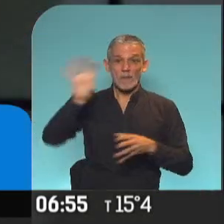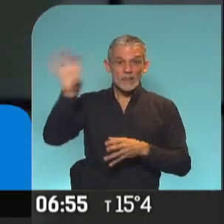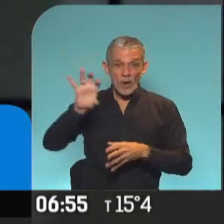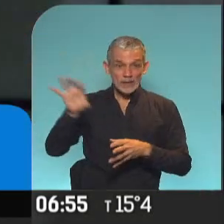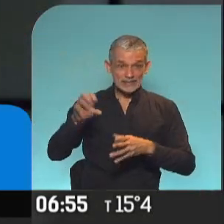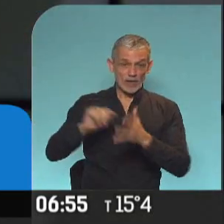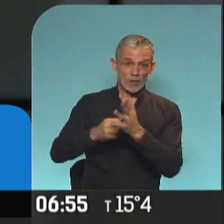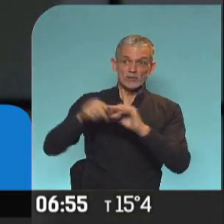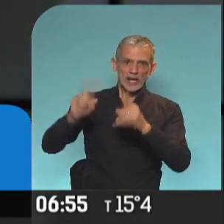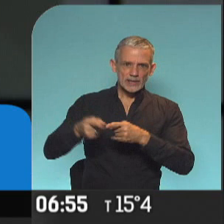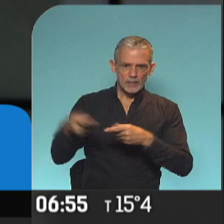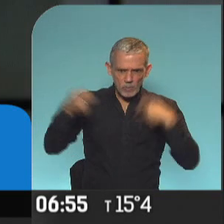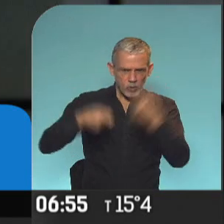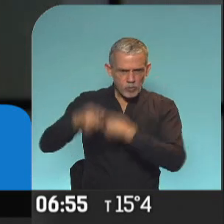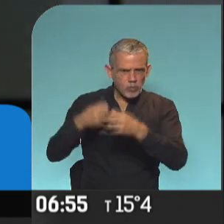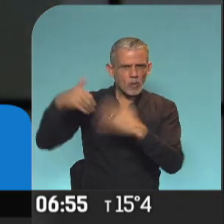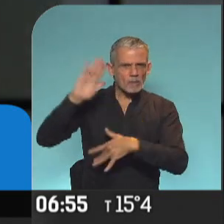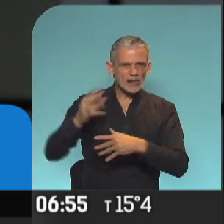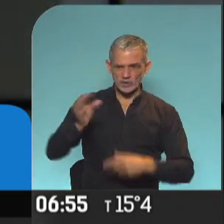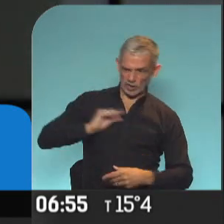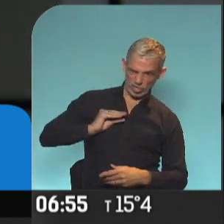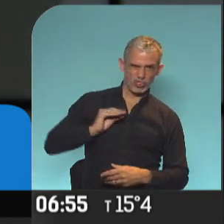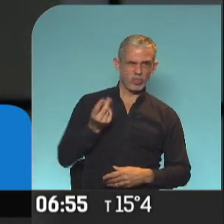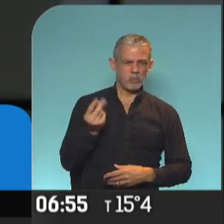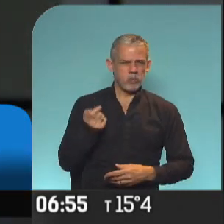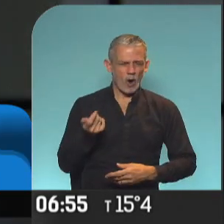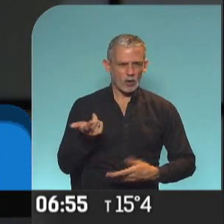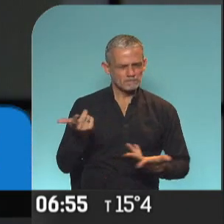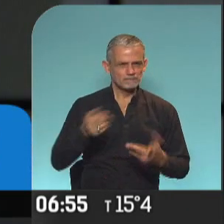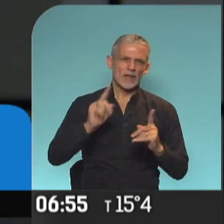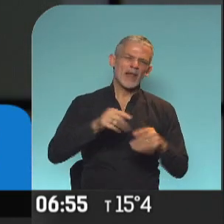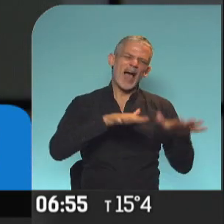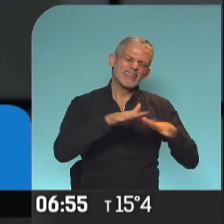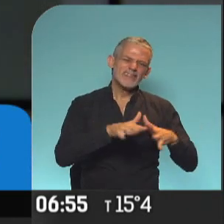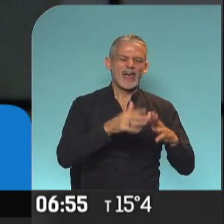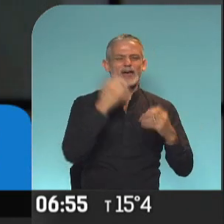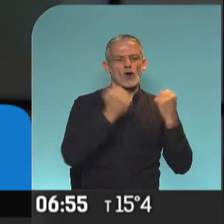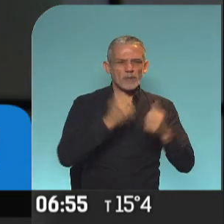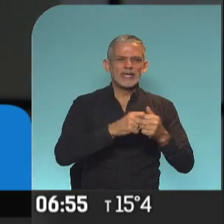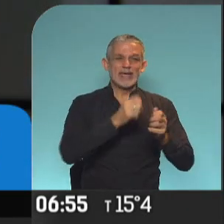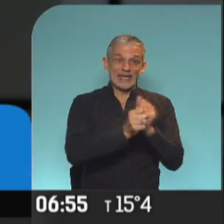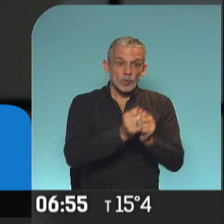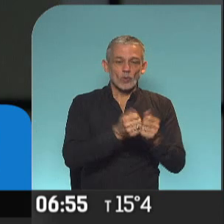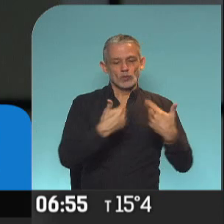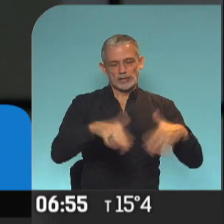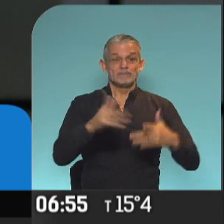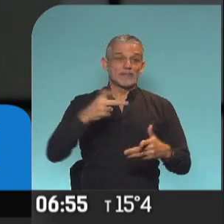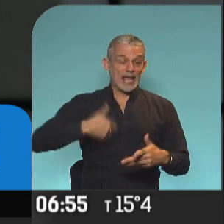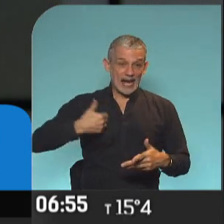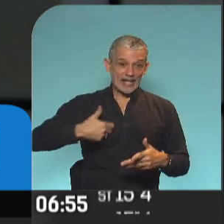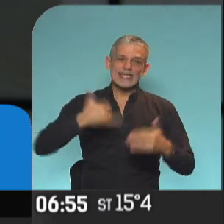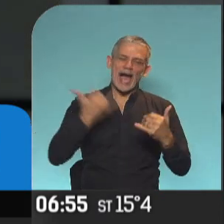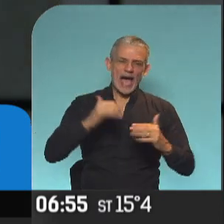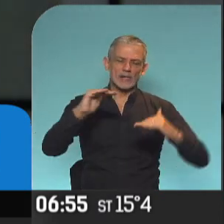mismo argumento y después, bueno, se empieza a hablar de la densidad poblacional, de la actividad económica, de la industria. La realidad es que en la Argentina